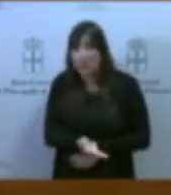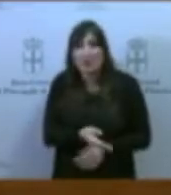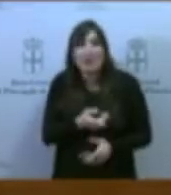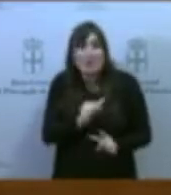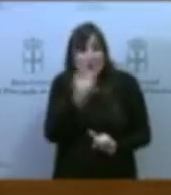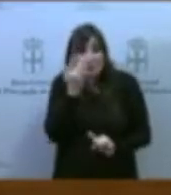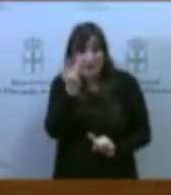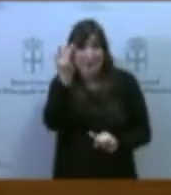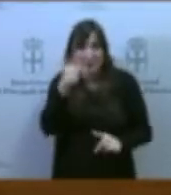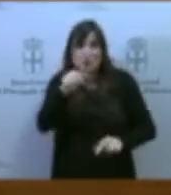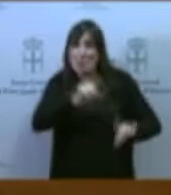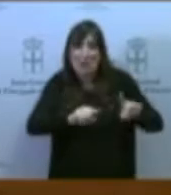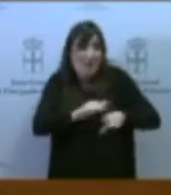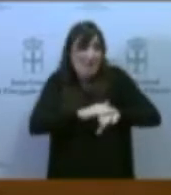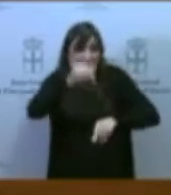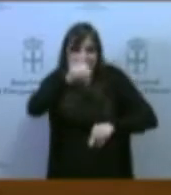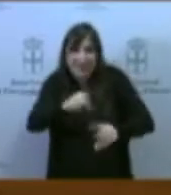para que la xente marche